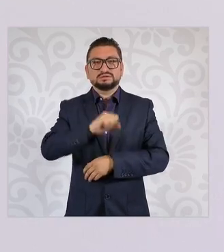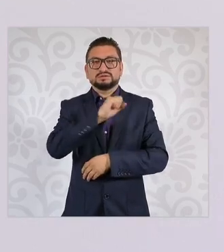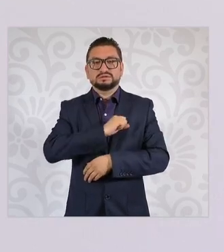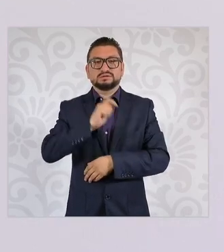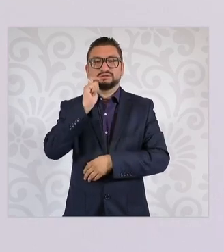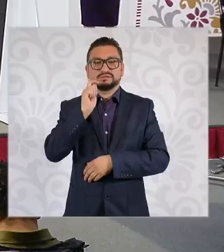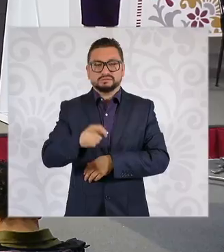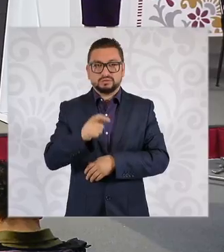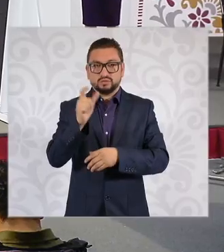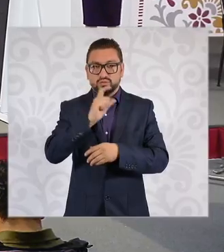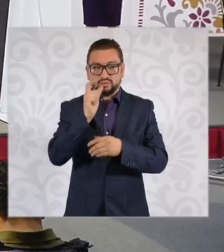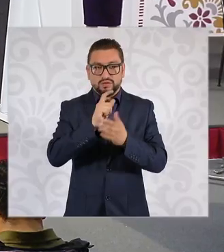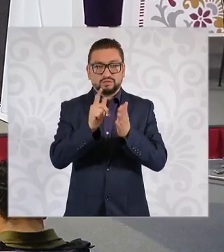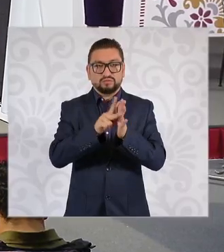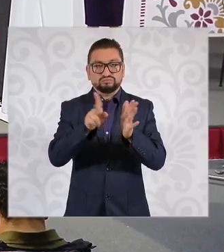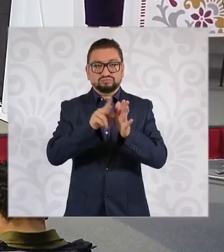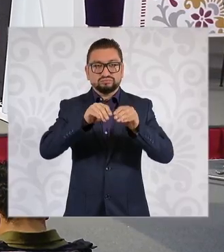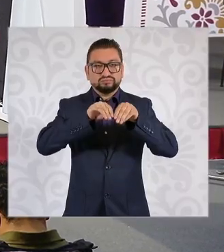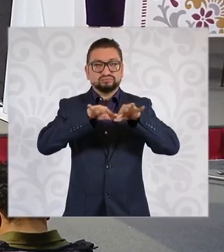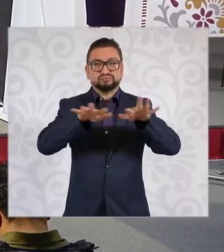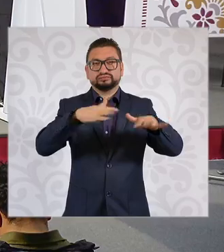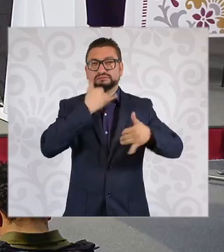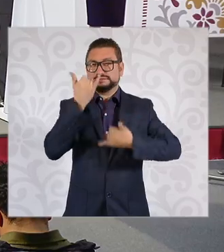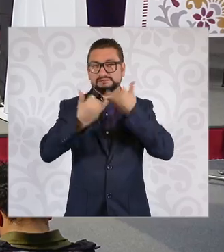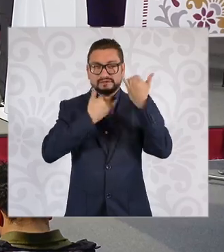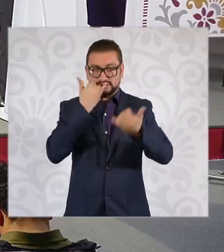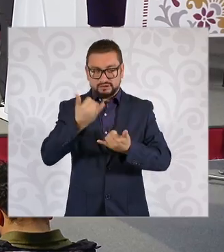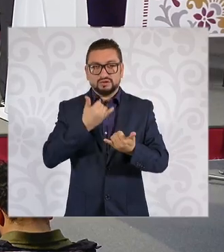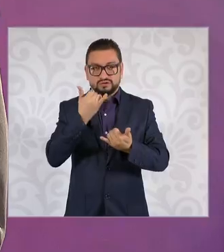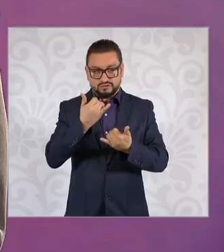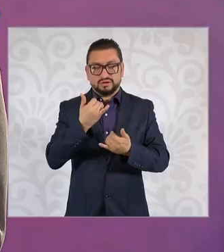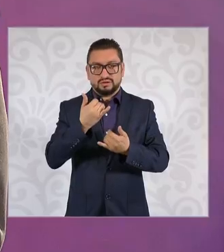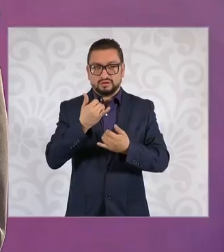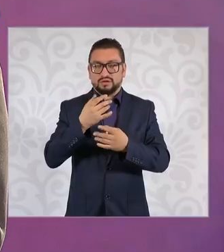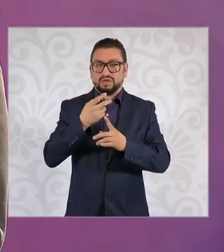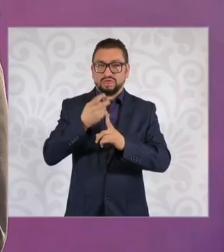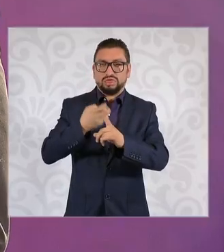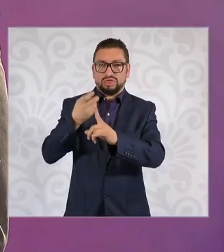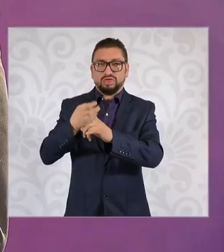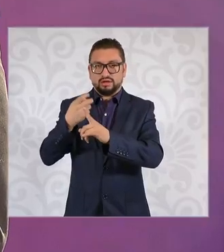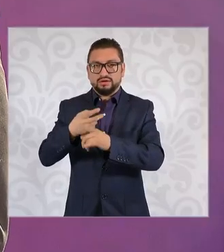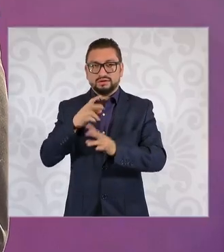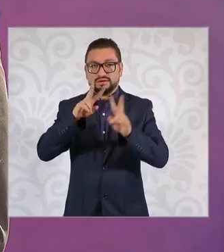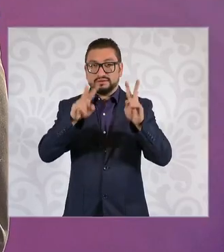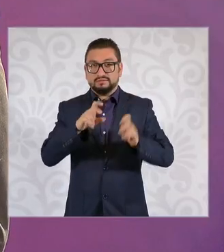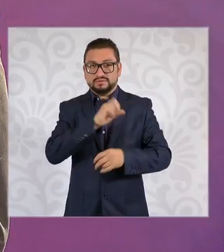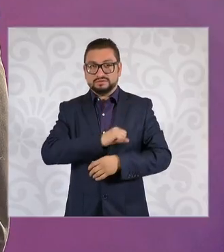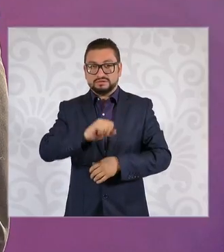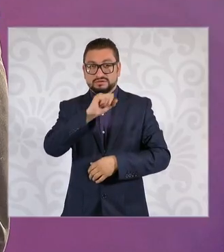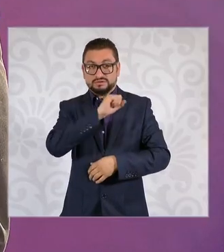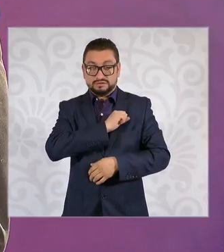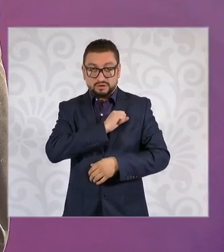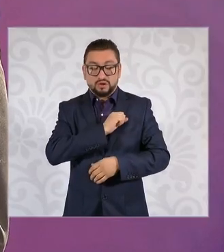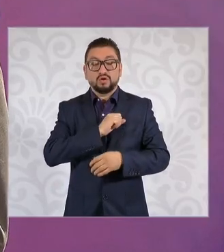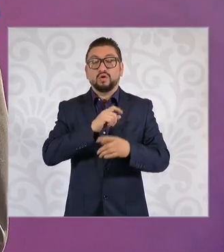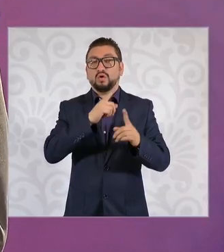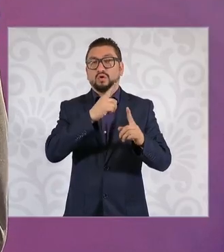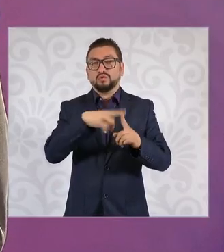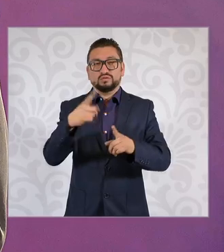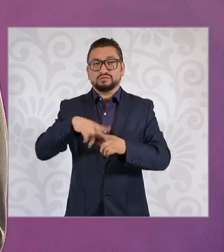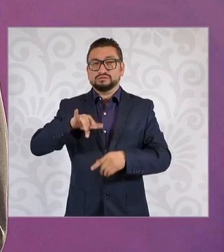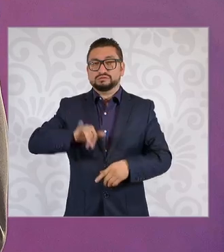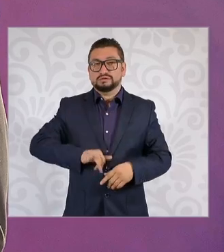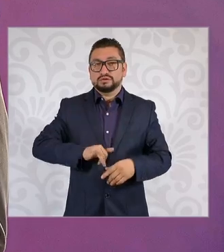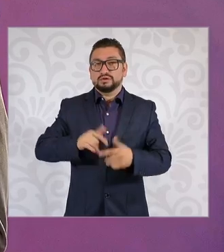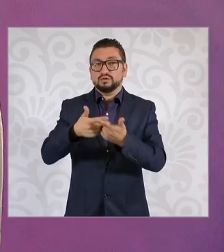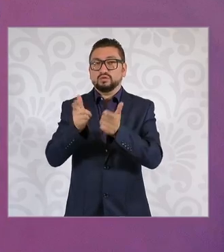intentos deliberados por difundir información errónea, por socavar la respuesta de la salud pública y promover otros intereses de